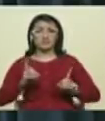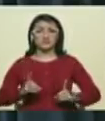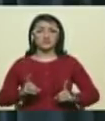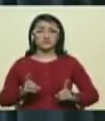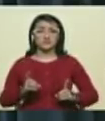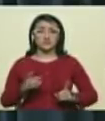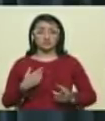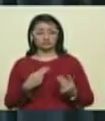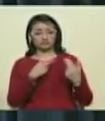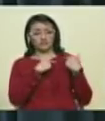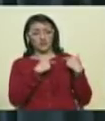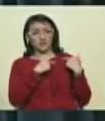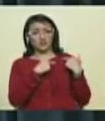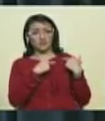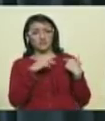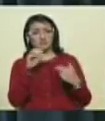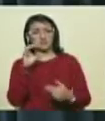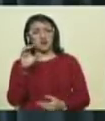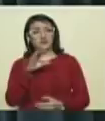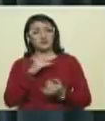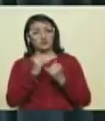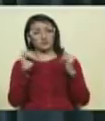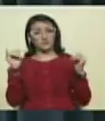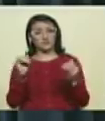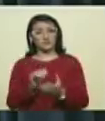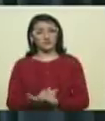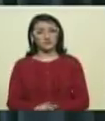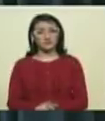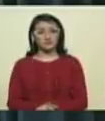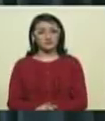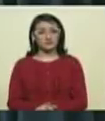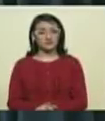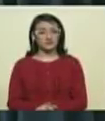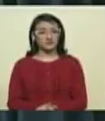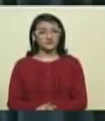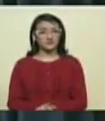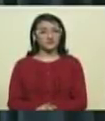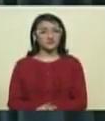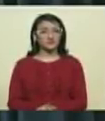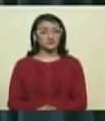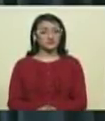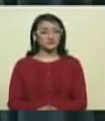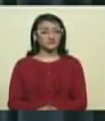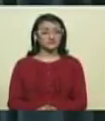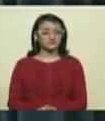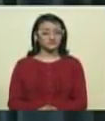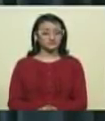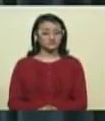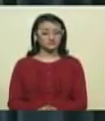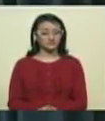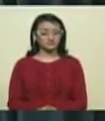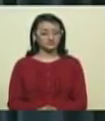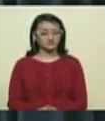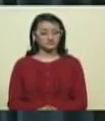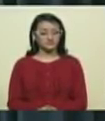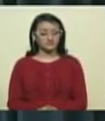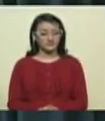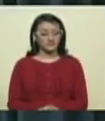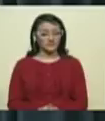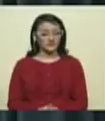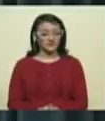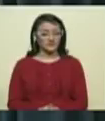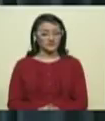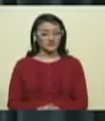les compete a ellos en su condición de países soberanos e independientes, y no nota otra cosa que no sea racismo brutal.